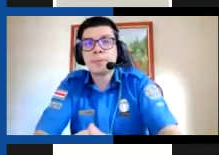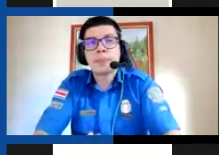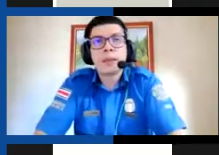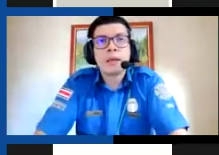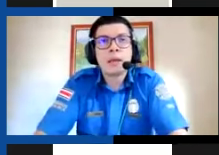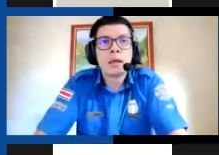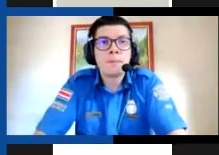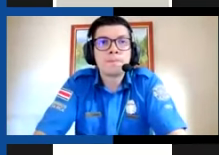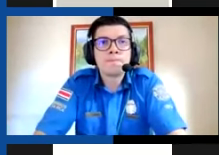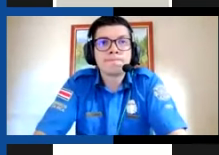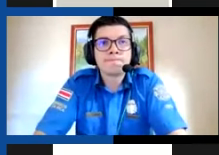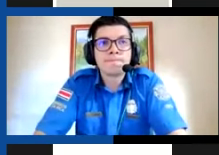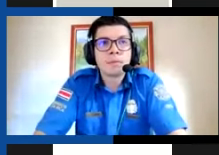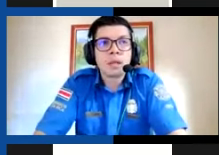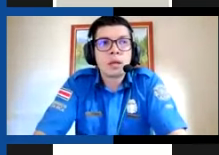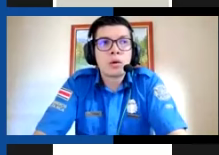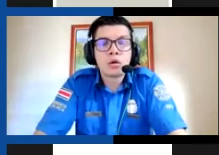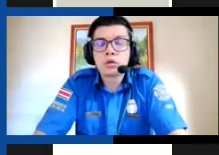pueda.